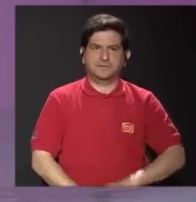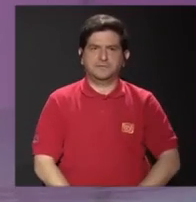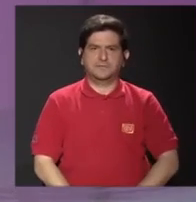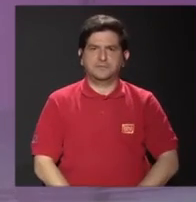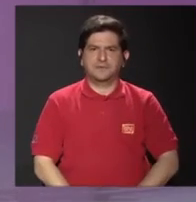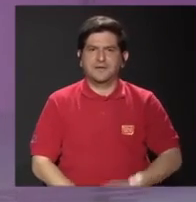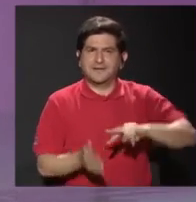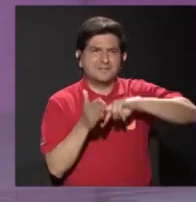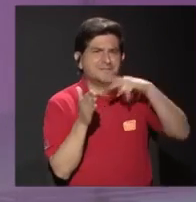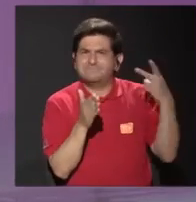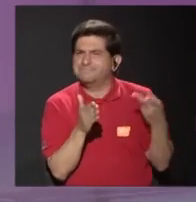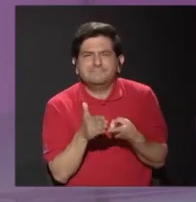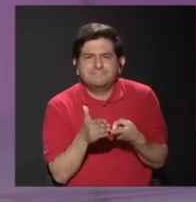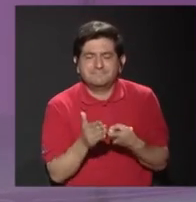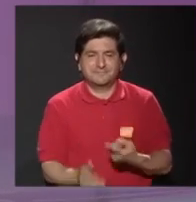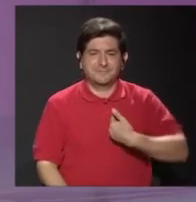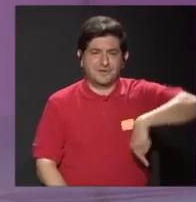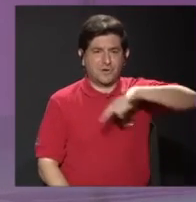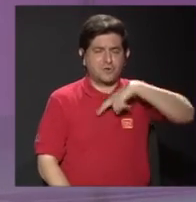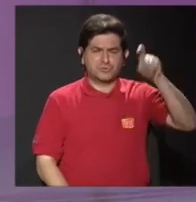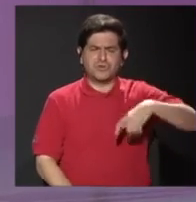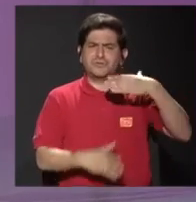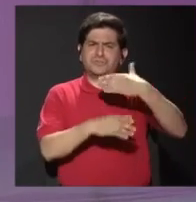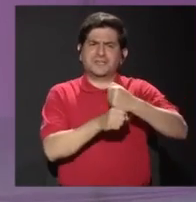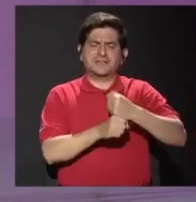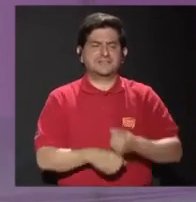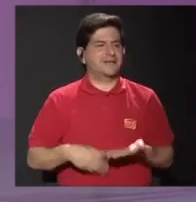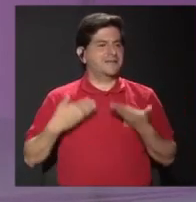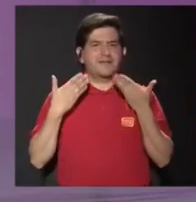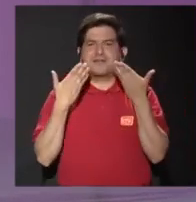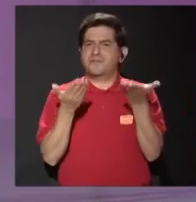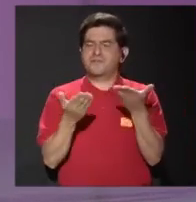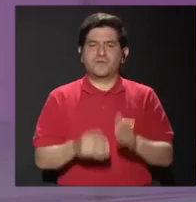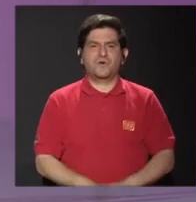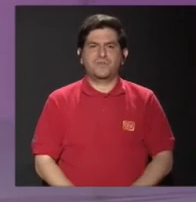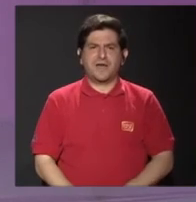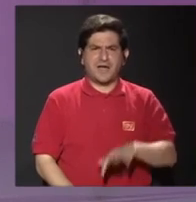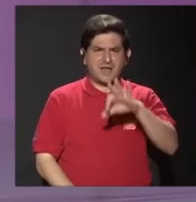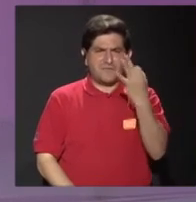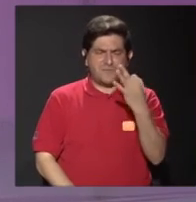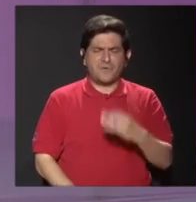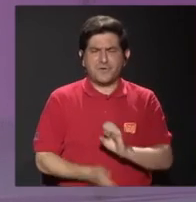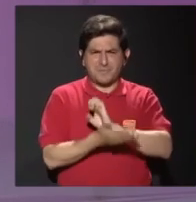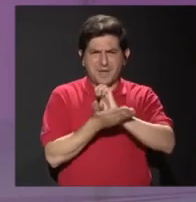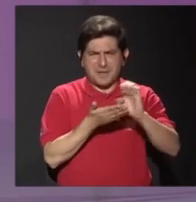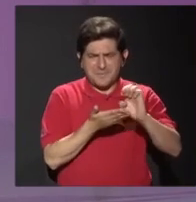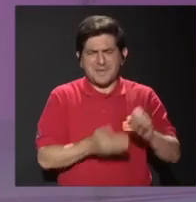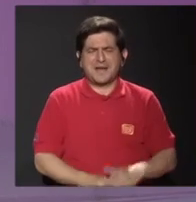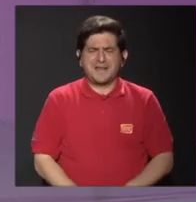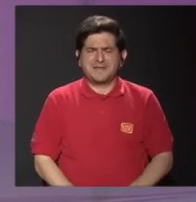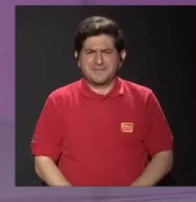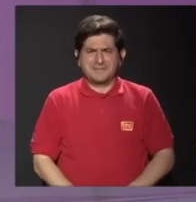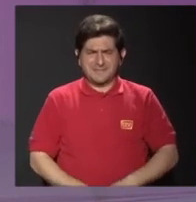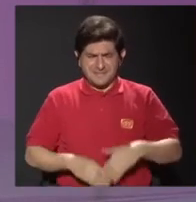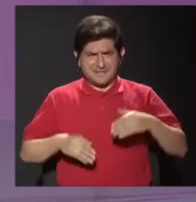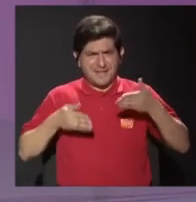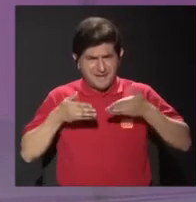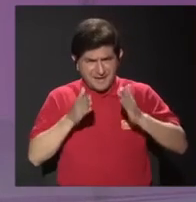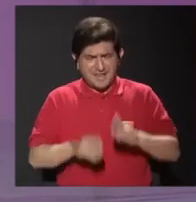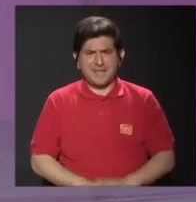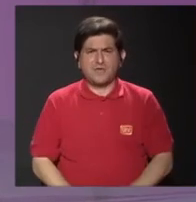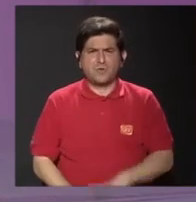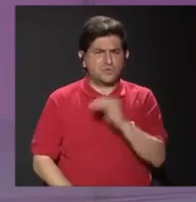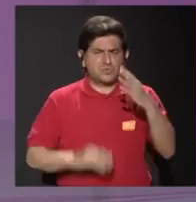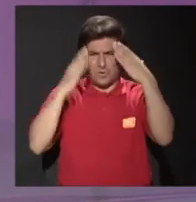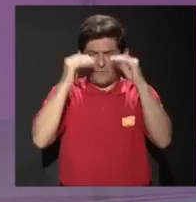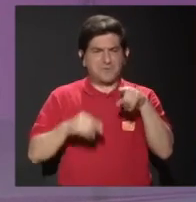es realmente lo que tenemos que hacer es no otorgarle ningún método anticonceptivo no otorgar información no es